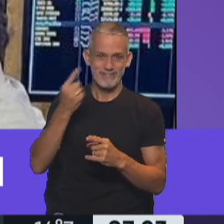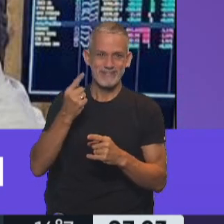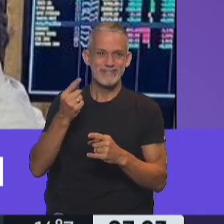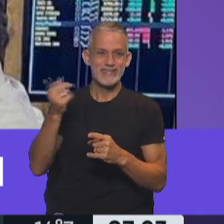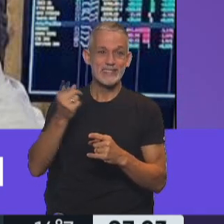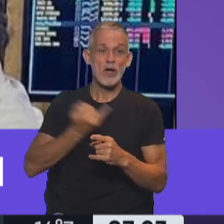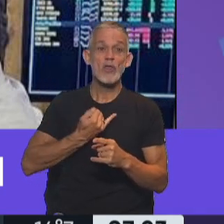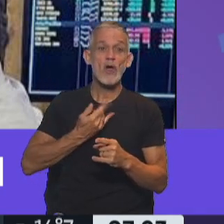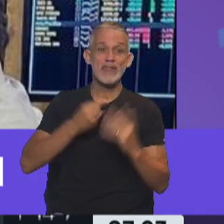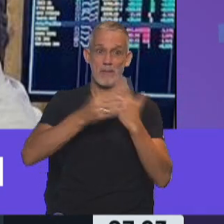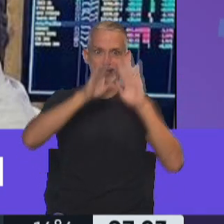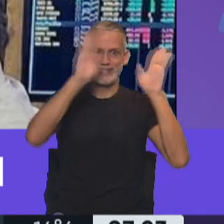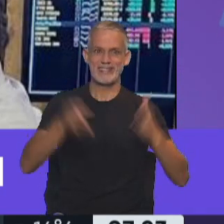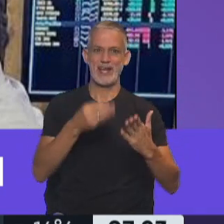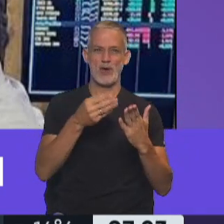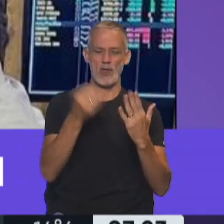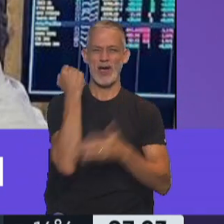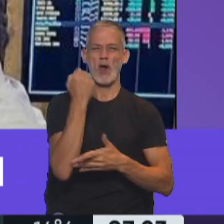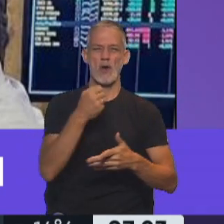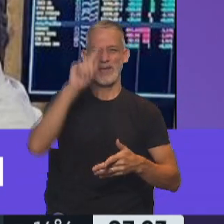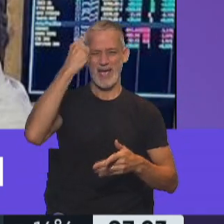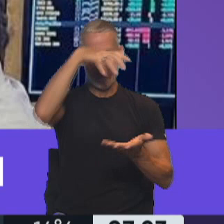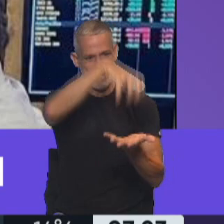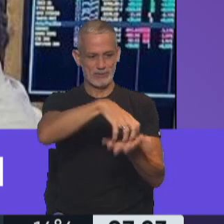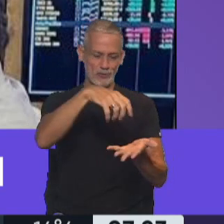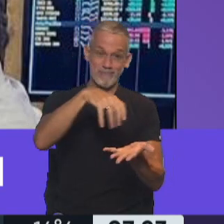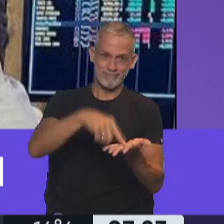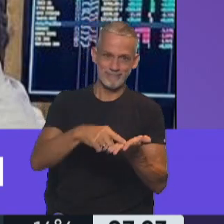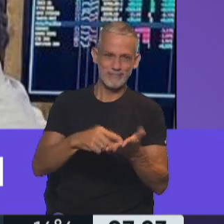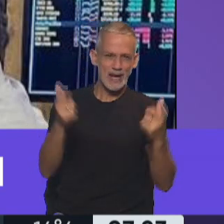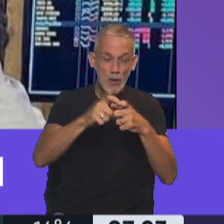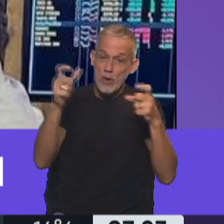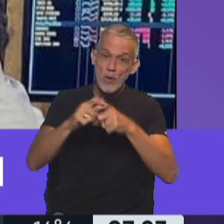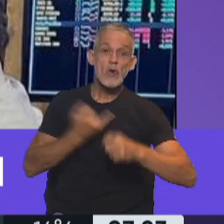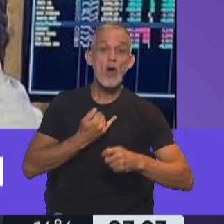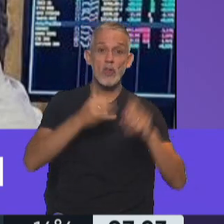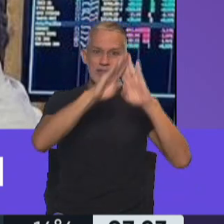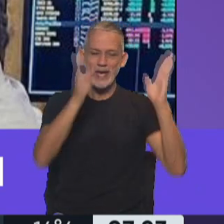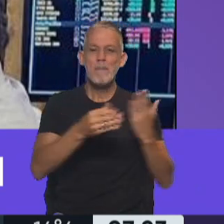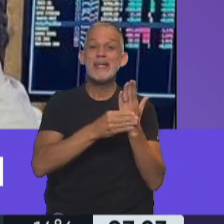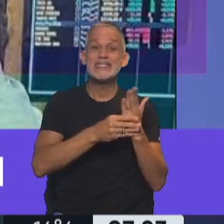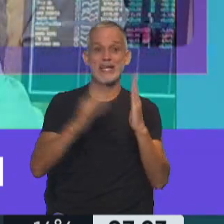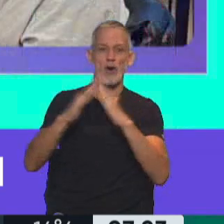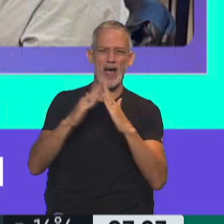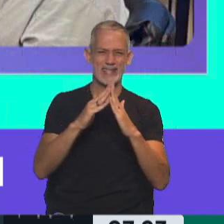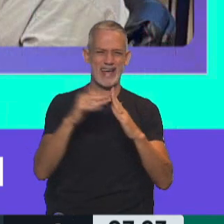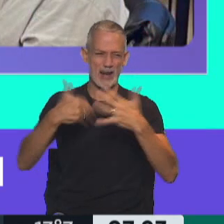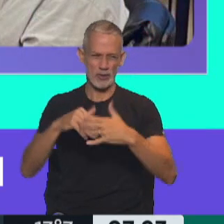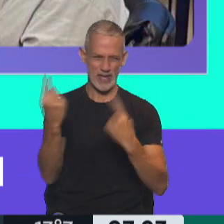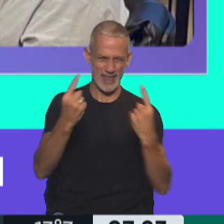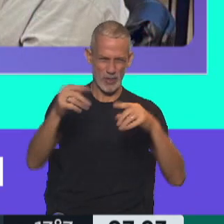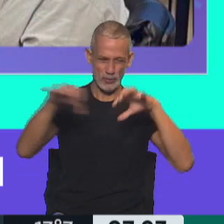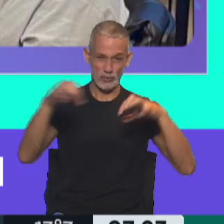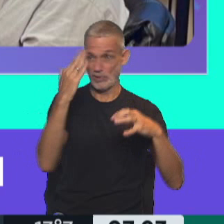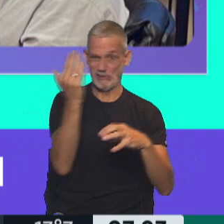la ubicación, Ministerio de Economía de la Nación. Bueno, estas reuniones de estos días se dieron en el Ministerio y en Casa Rosada, viste, está uno al frente del